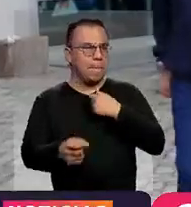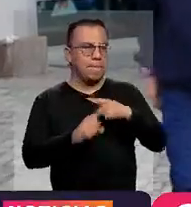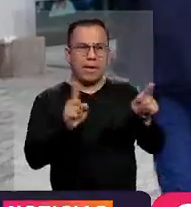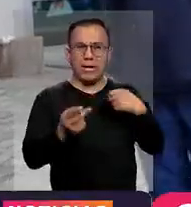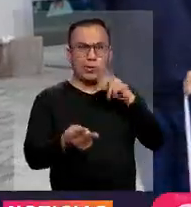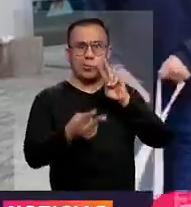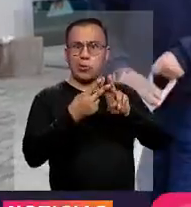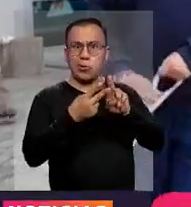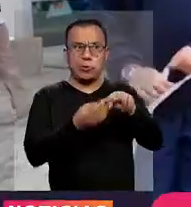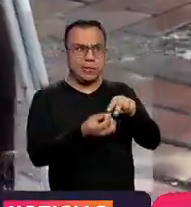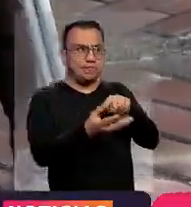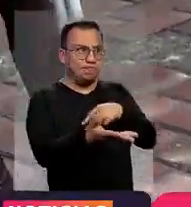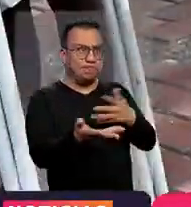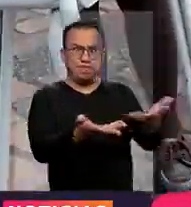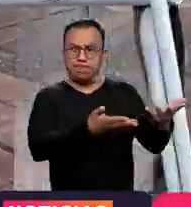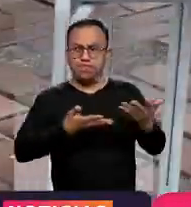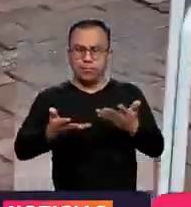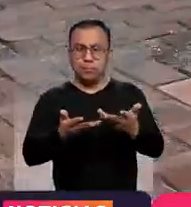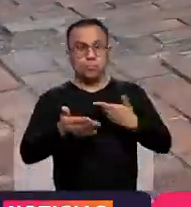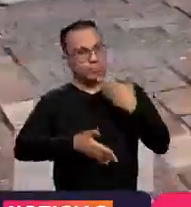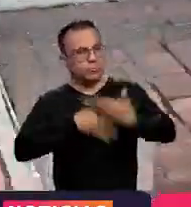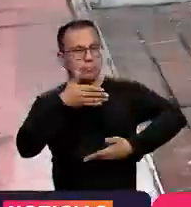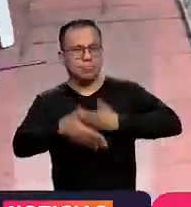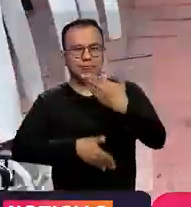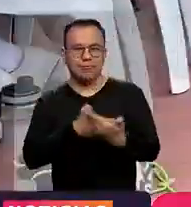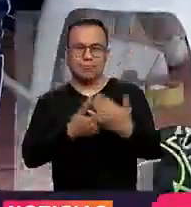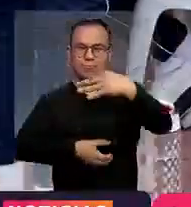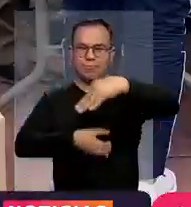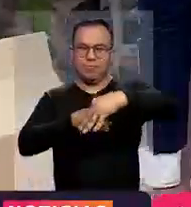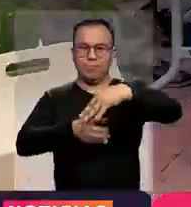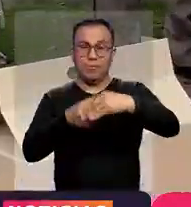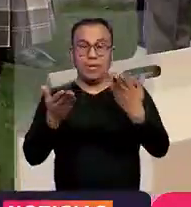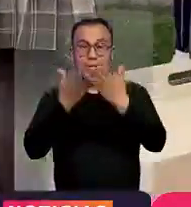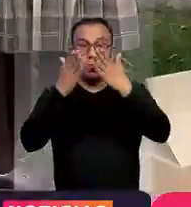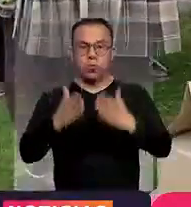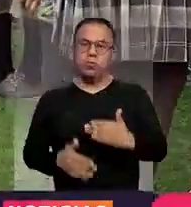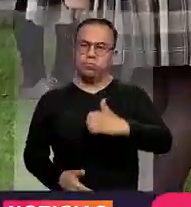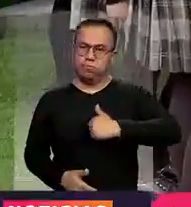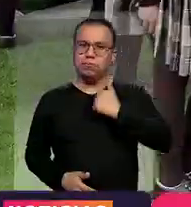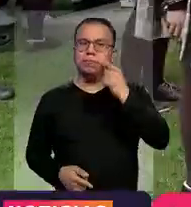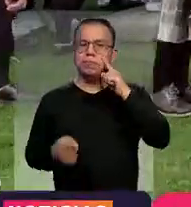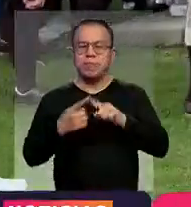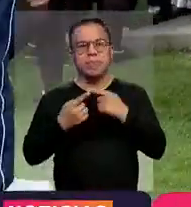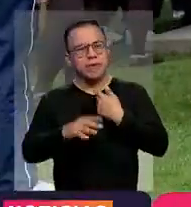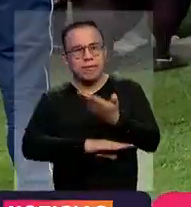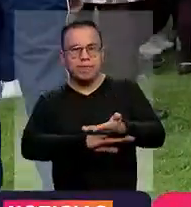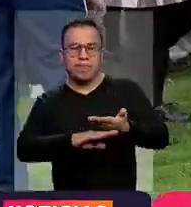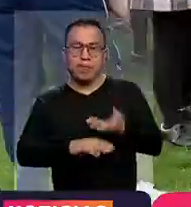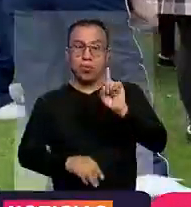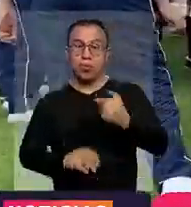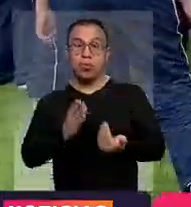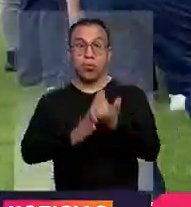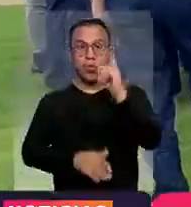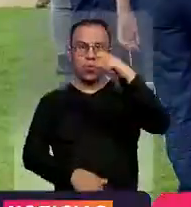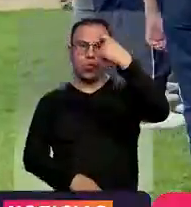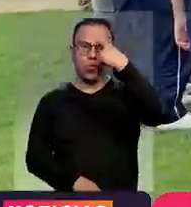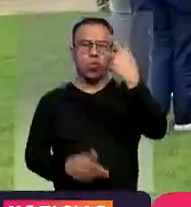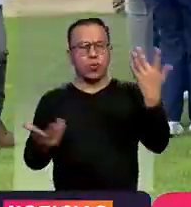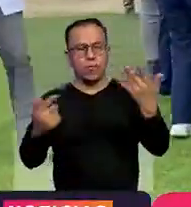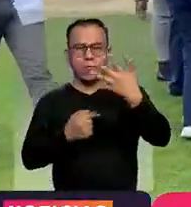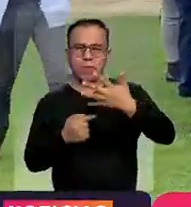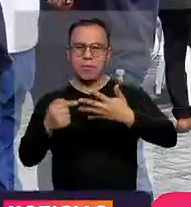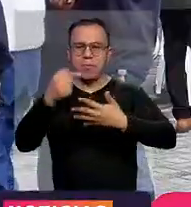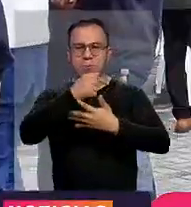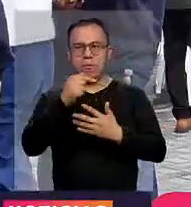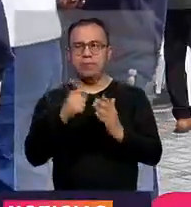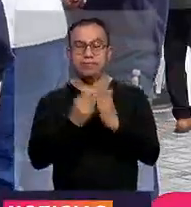desconocimiento, pues, sobre esto. En medio del proceso de votación, los estudiantes aprovecharon para pedir que el nuevo gobierno tenga en cuenta ciertos